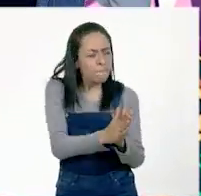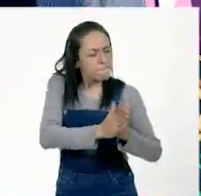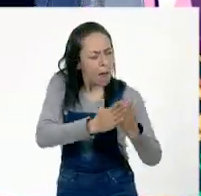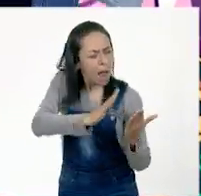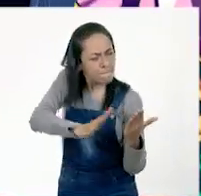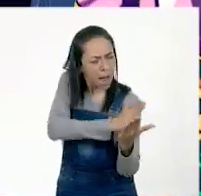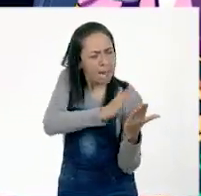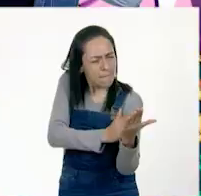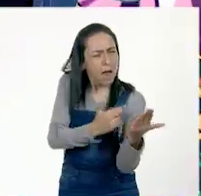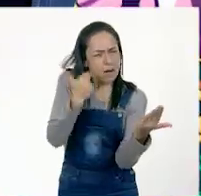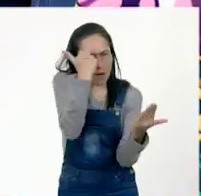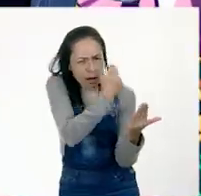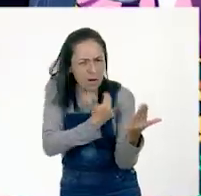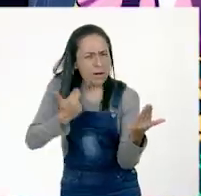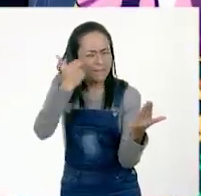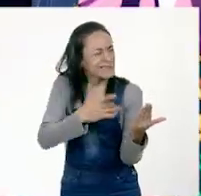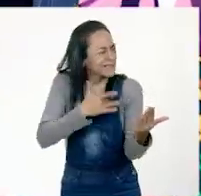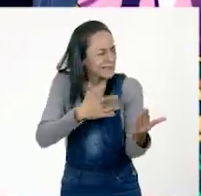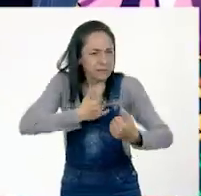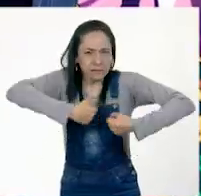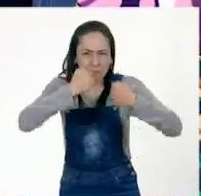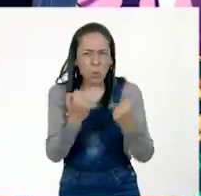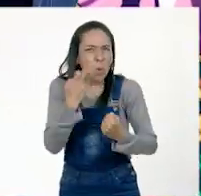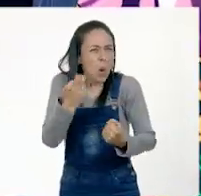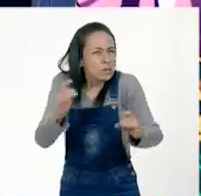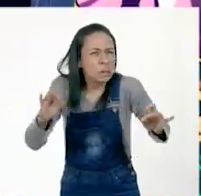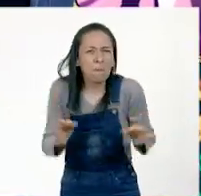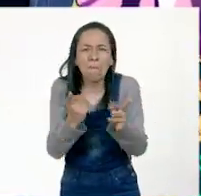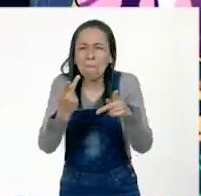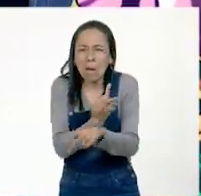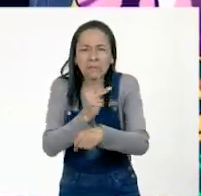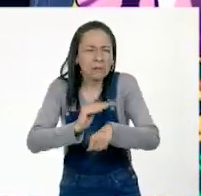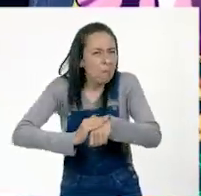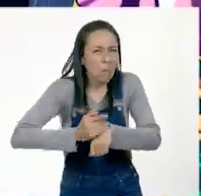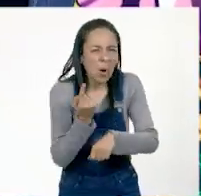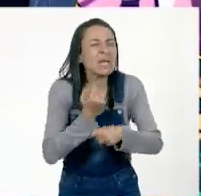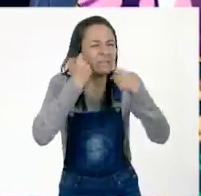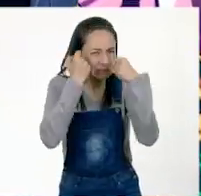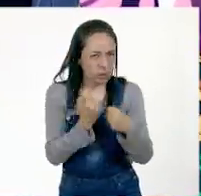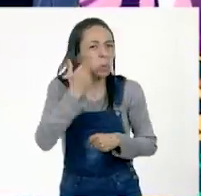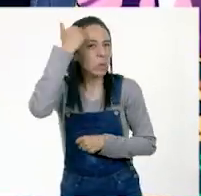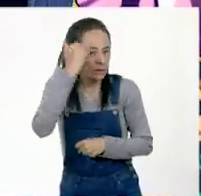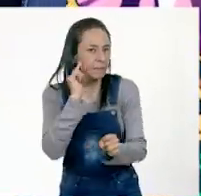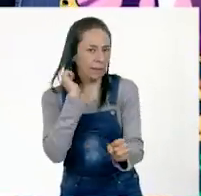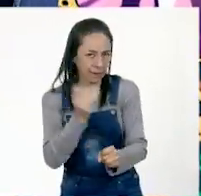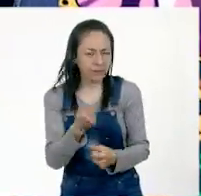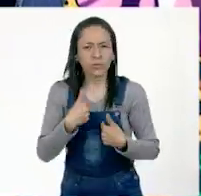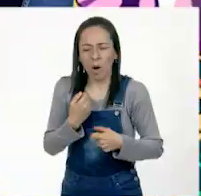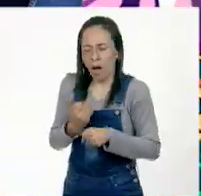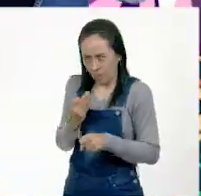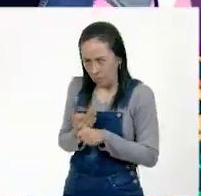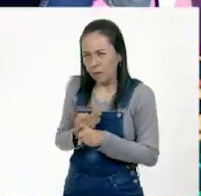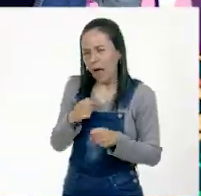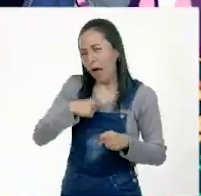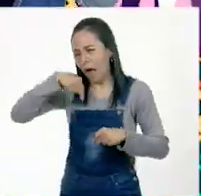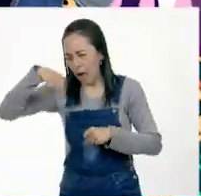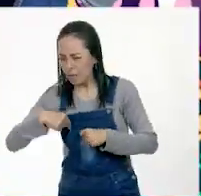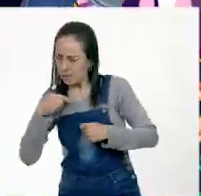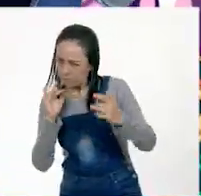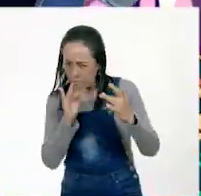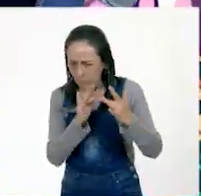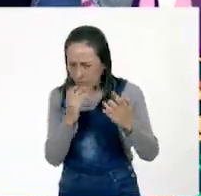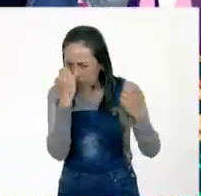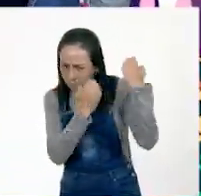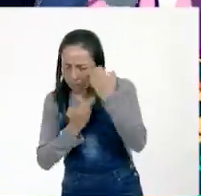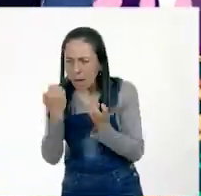Yo sigo tratando de localizar el desperfecto en la nave. ¿Cómo se sienten por allá? Muy bien. Estamos un